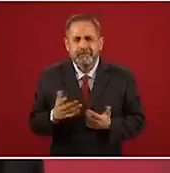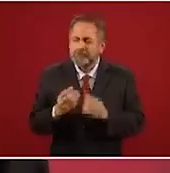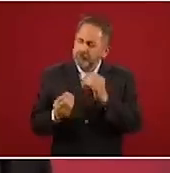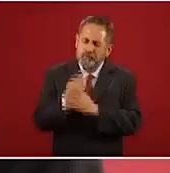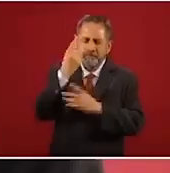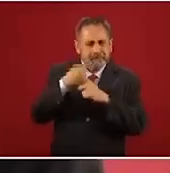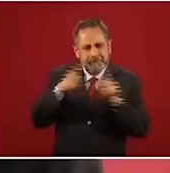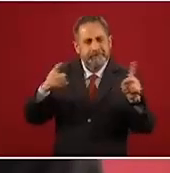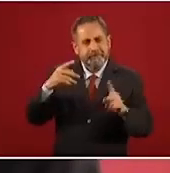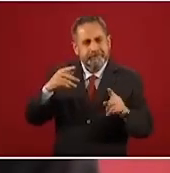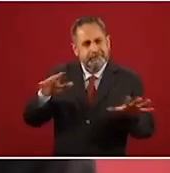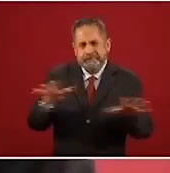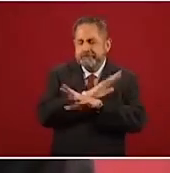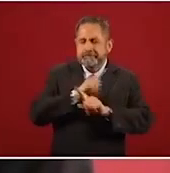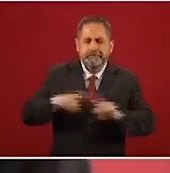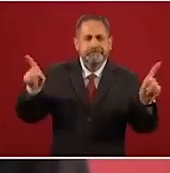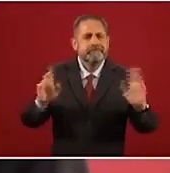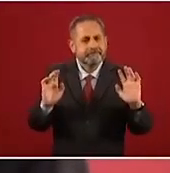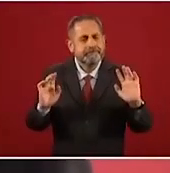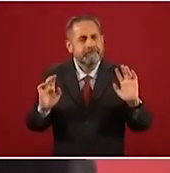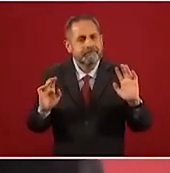etapa en que estamos